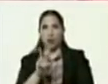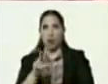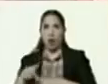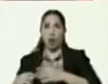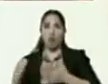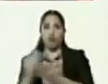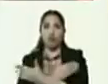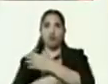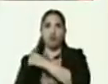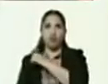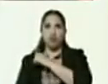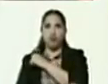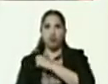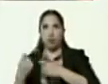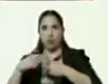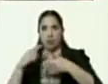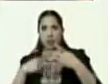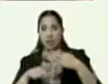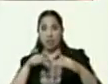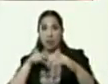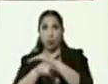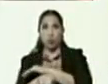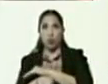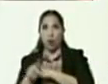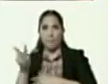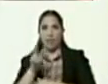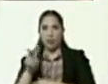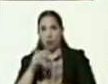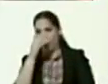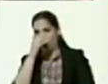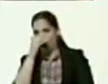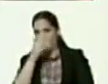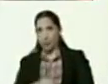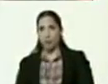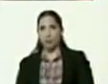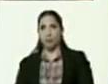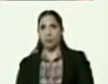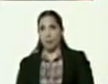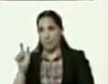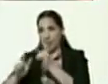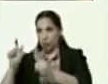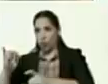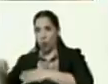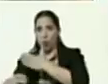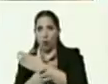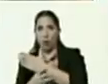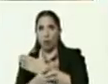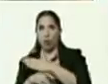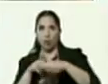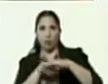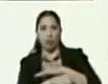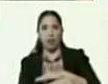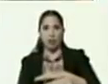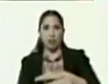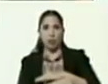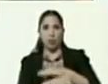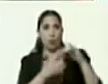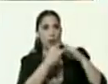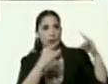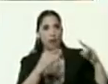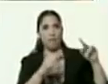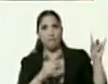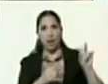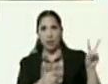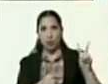robados en las distintas incursiones paramilitares de la gente de Juan Guaidó en cuarteles venezolanos